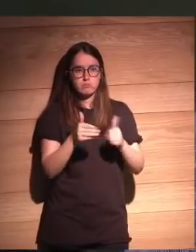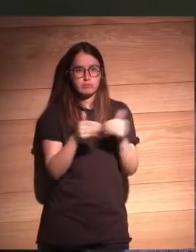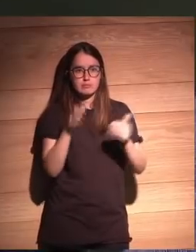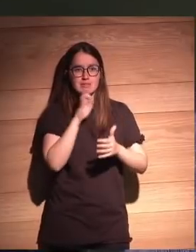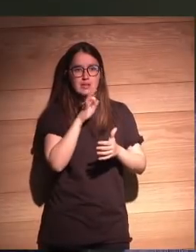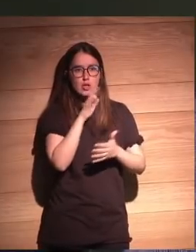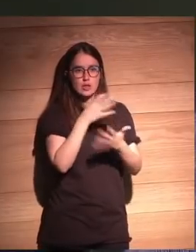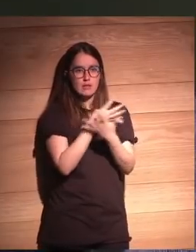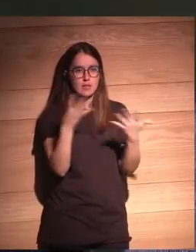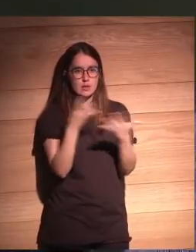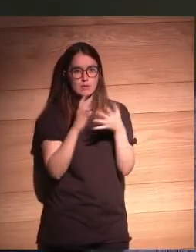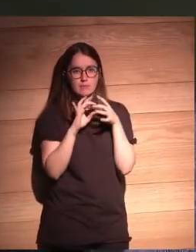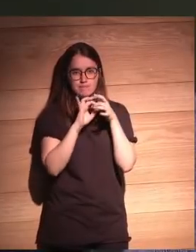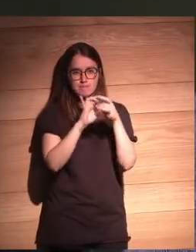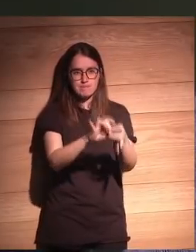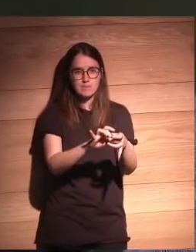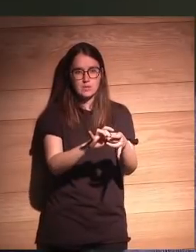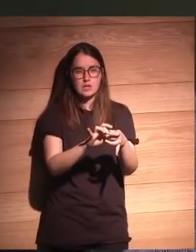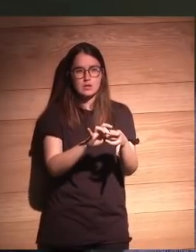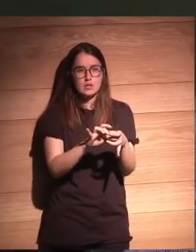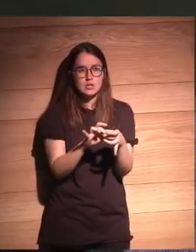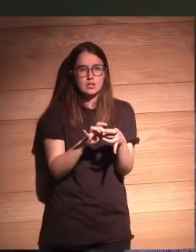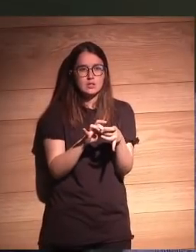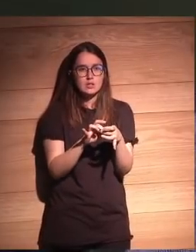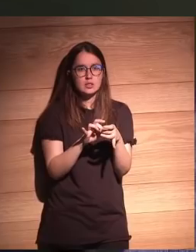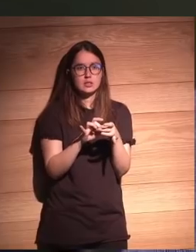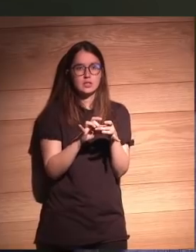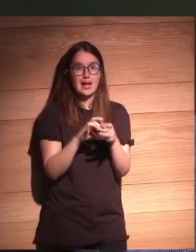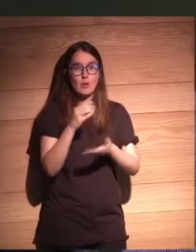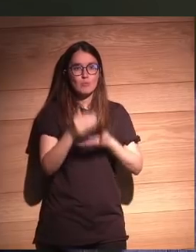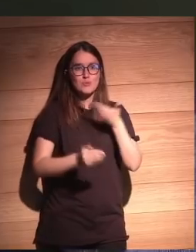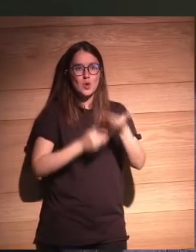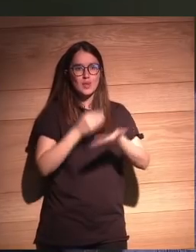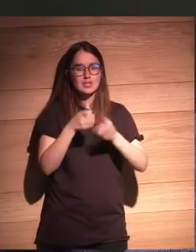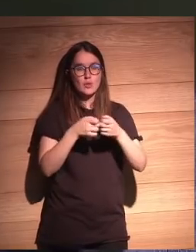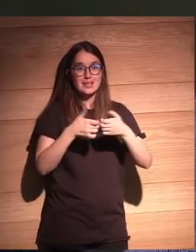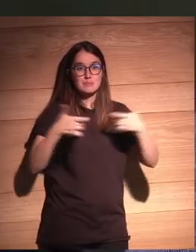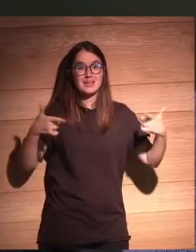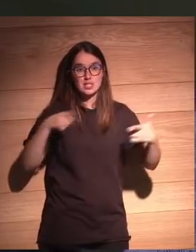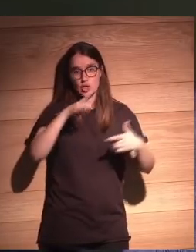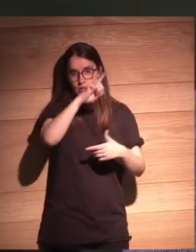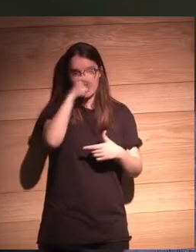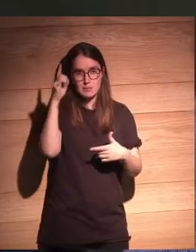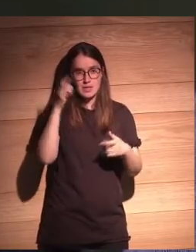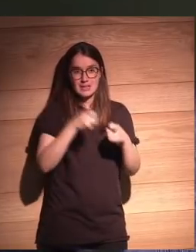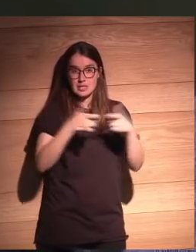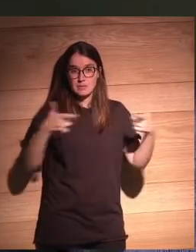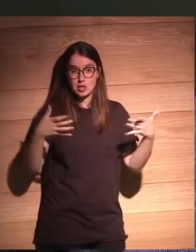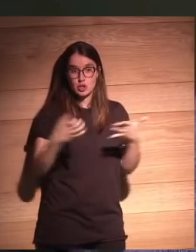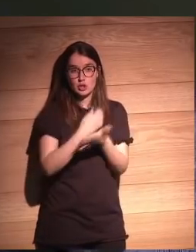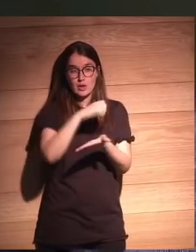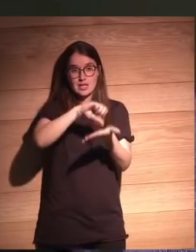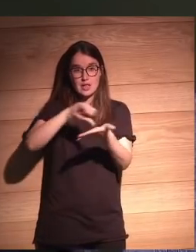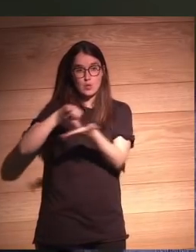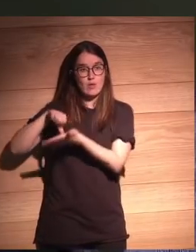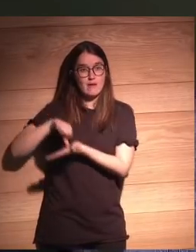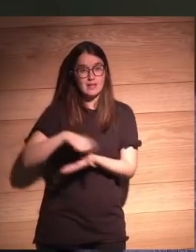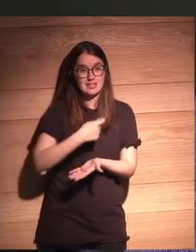está muy vinculada al propio proceso de expansión de Madrid, de expansión de todas las ciudades de España con